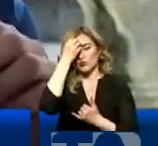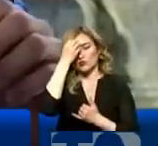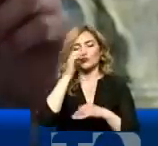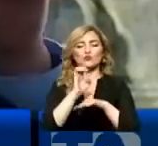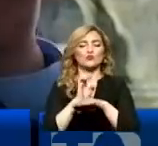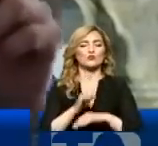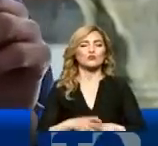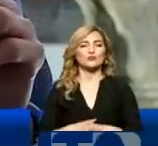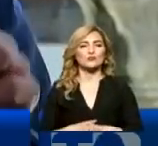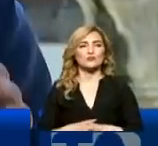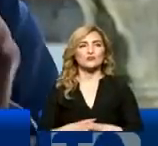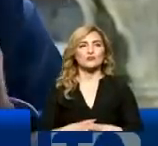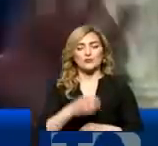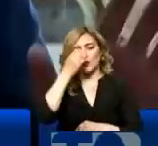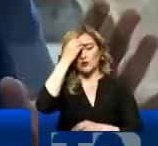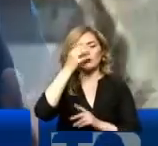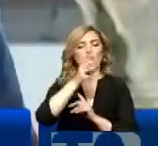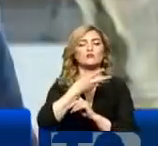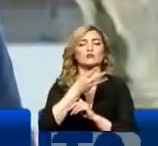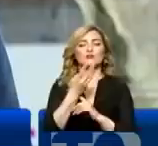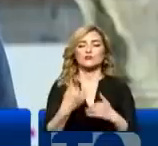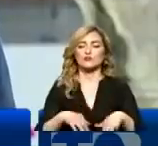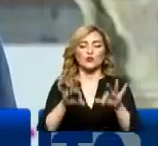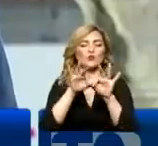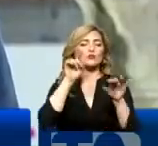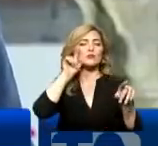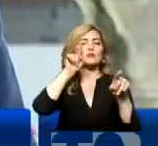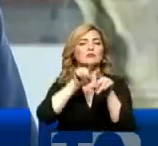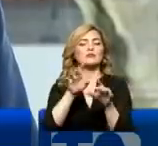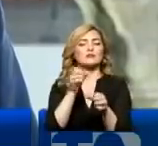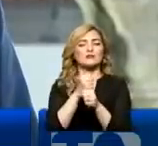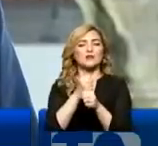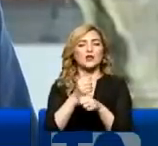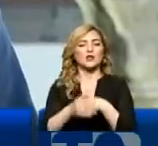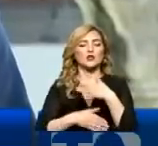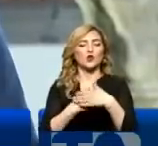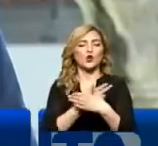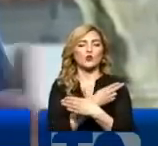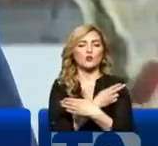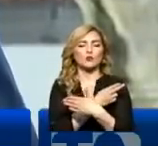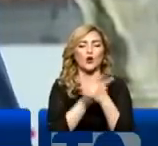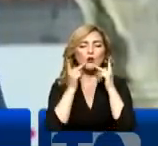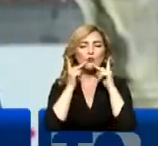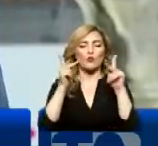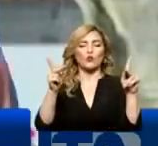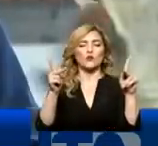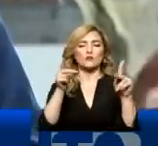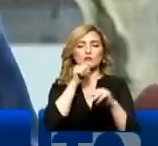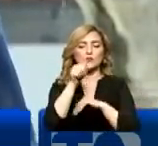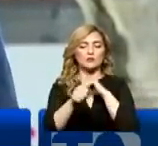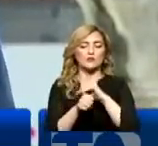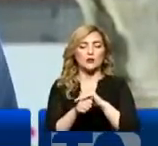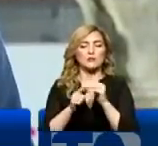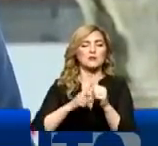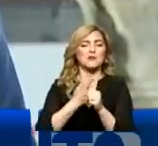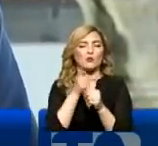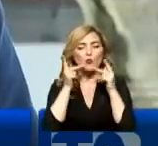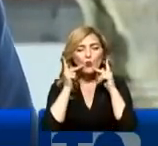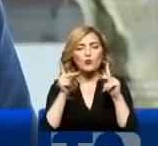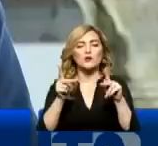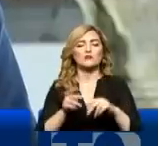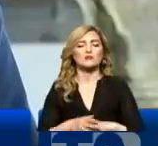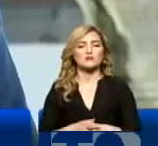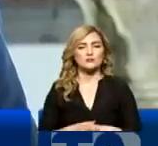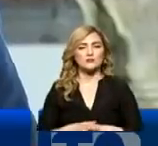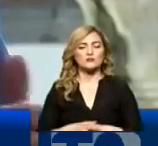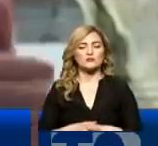y para eso la educación en línea es fundamental. El acuerdo lo hemos hecho entre todas las universidades, principalmente públicas y privadas, pero principalmente públicas,